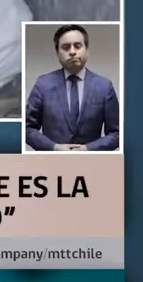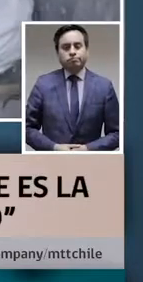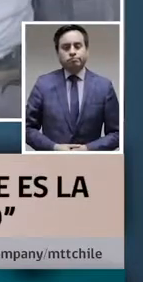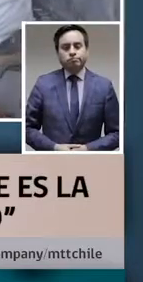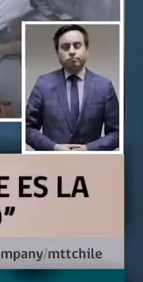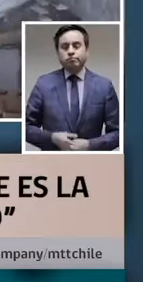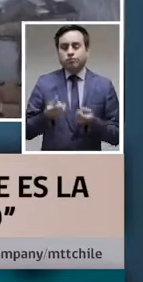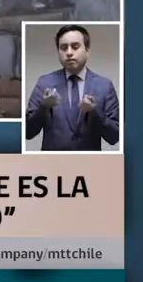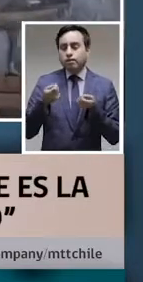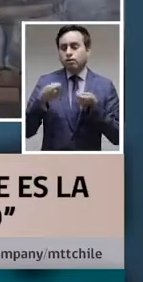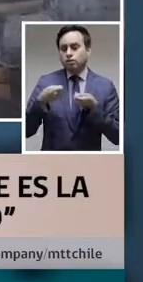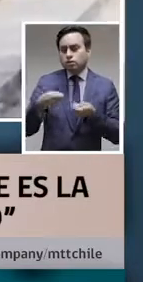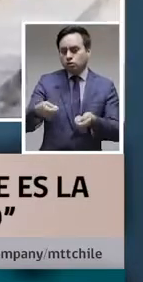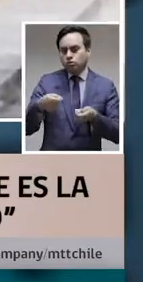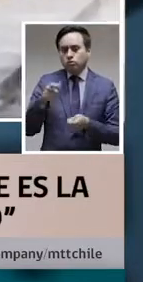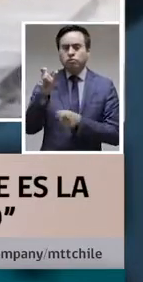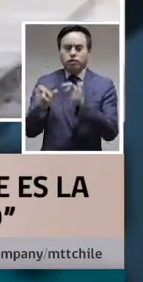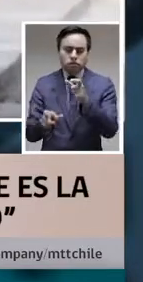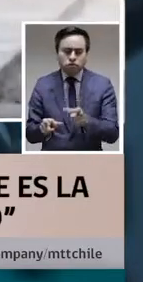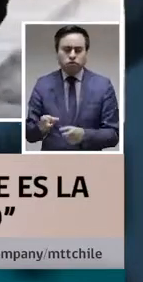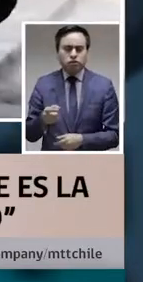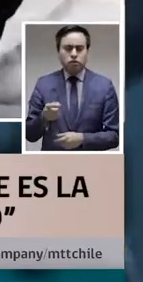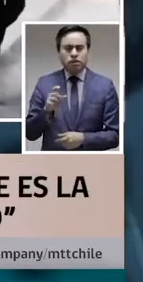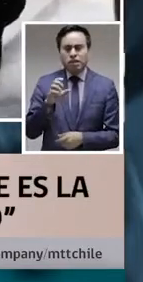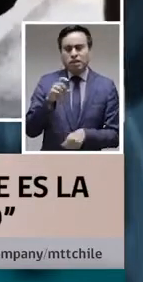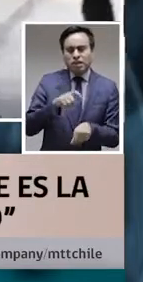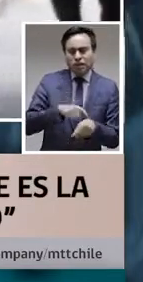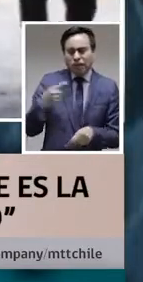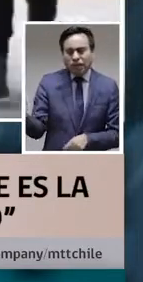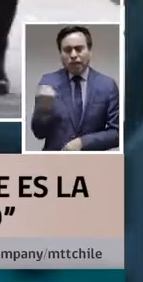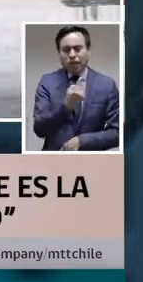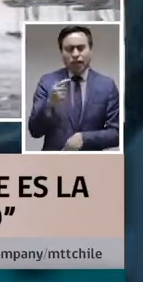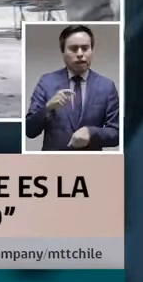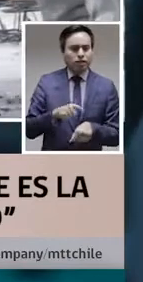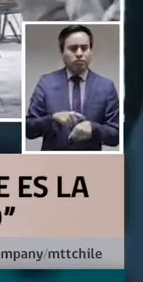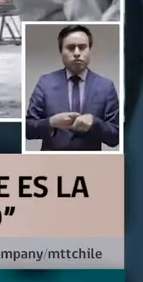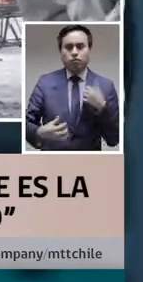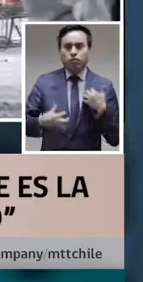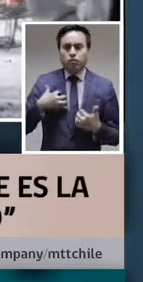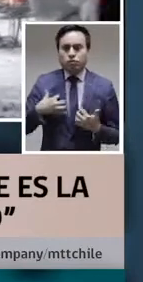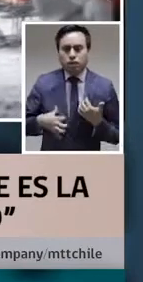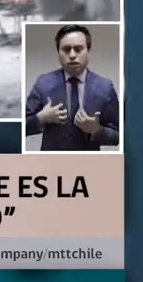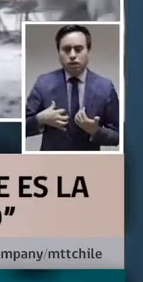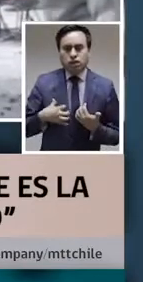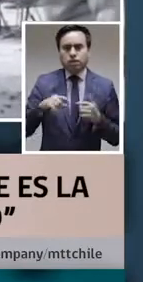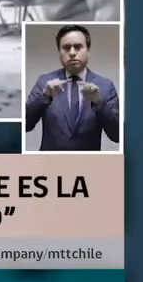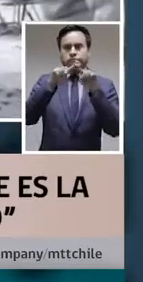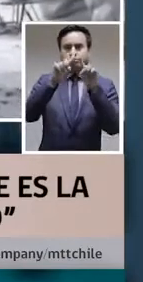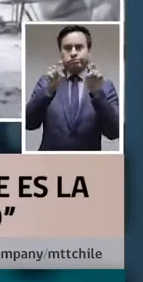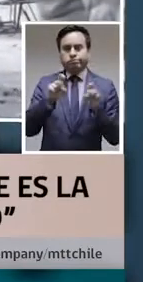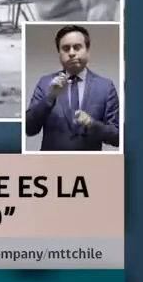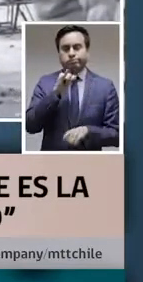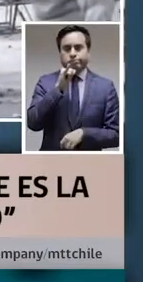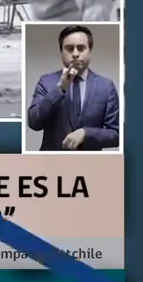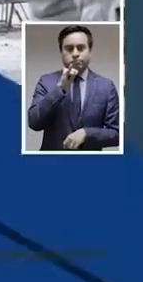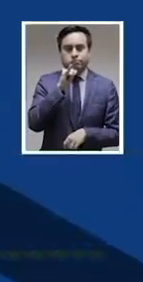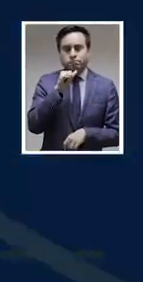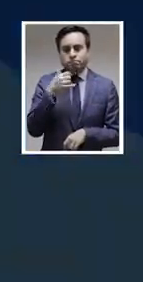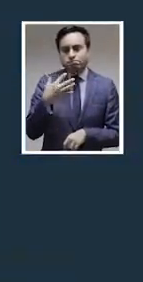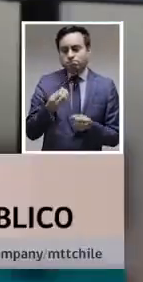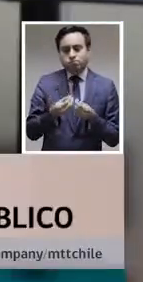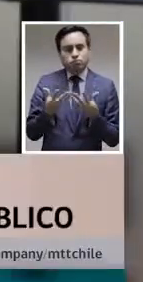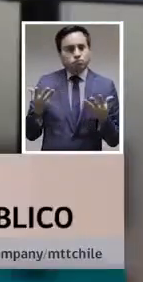El costo para las personas en tiempo, en molestia, en incertidumbre, es